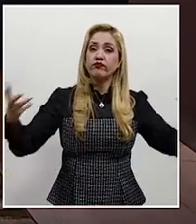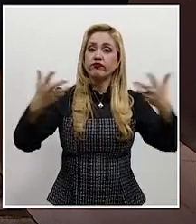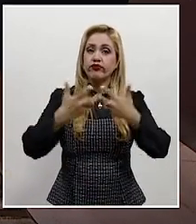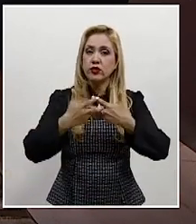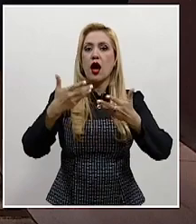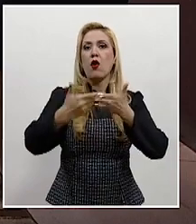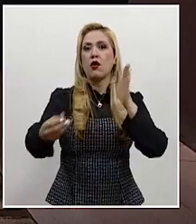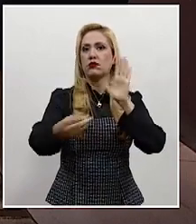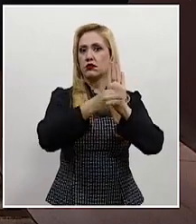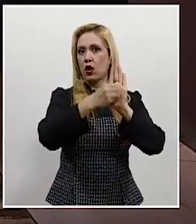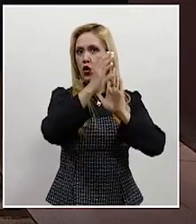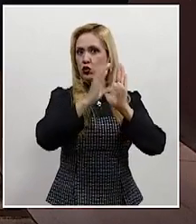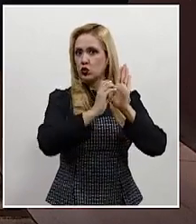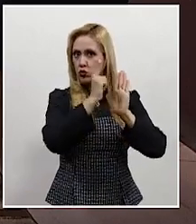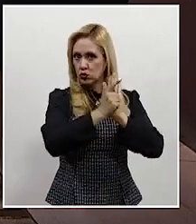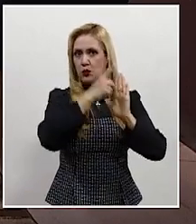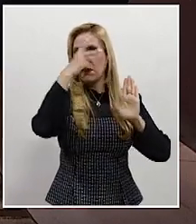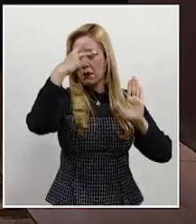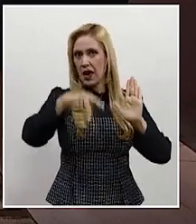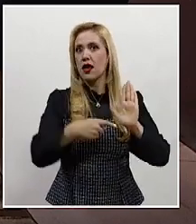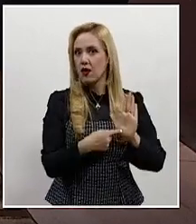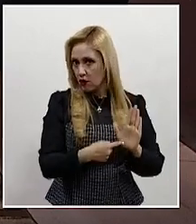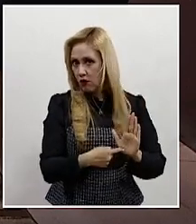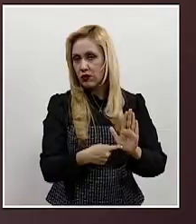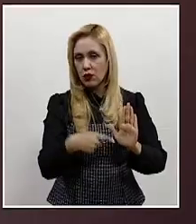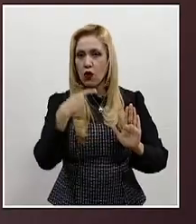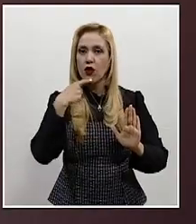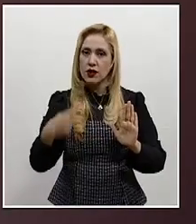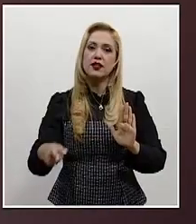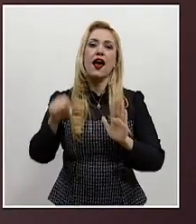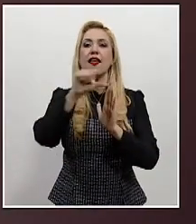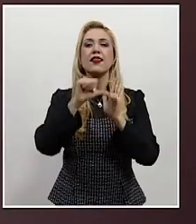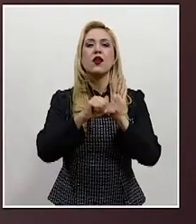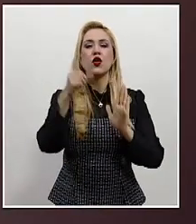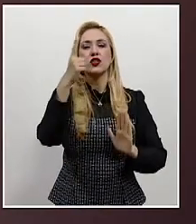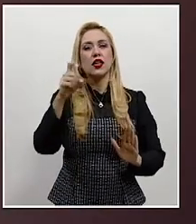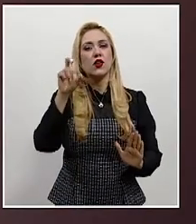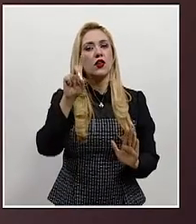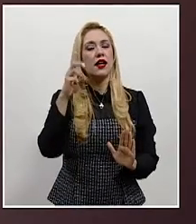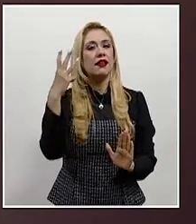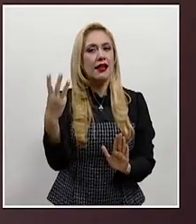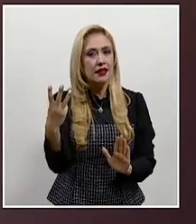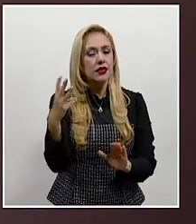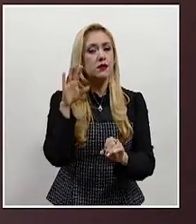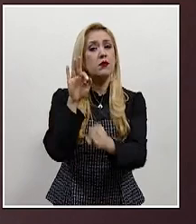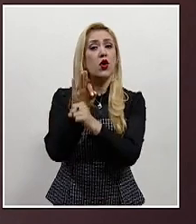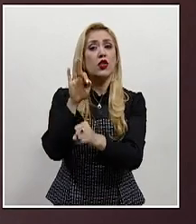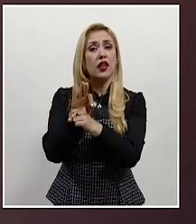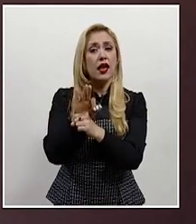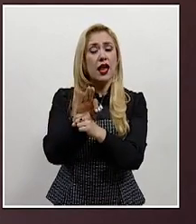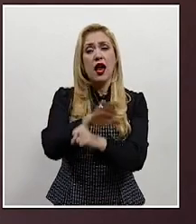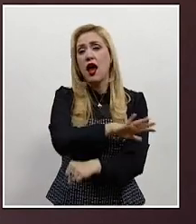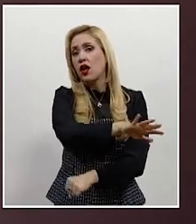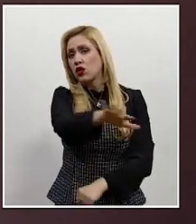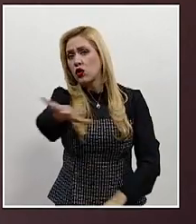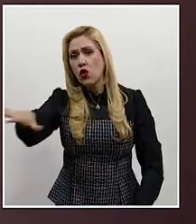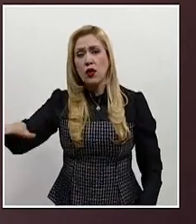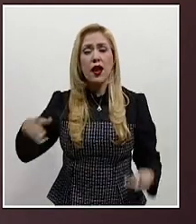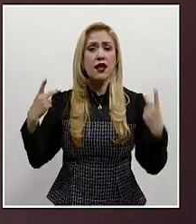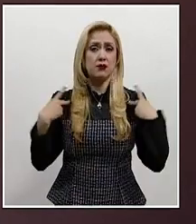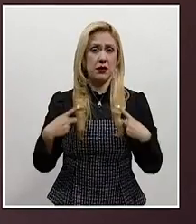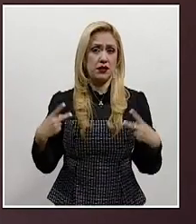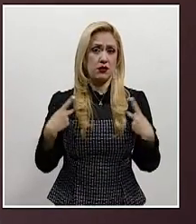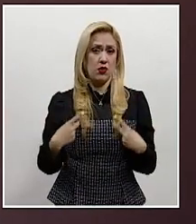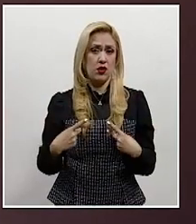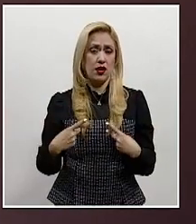Constitución Política en México, porque así lo establece el artículo 133, protegen ya a todas las personas en nuestro país.